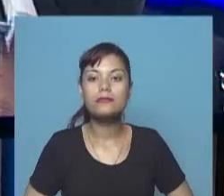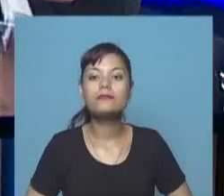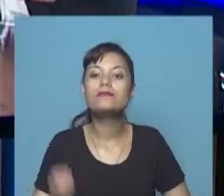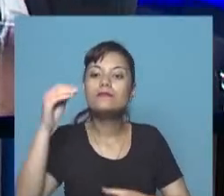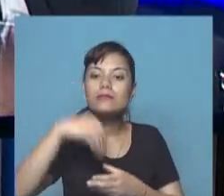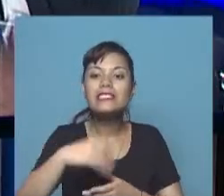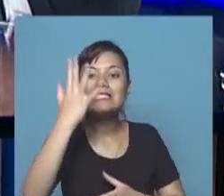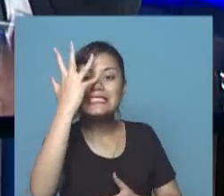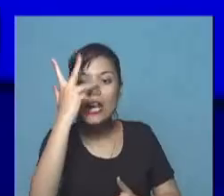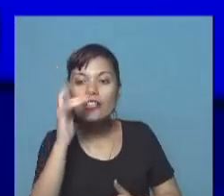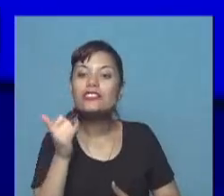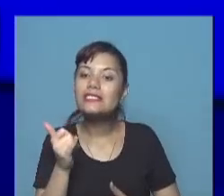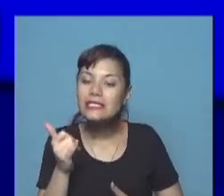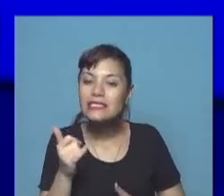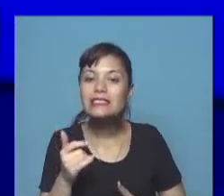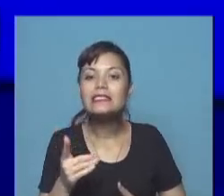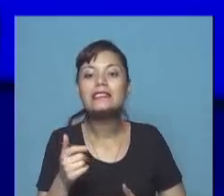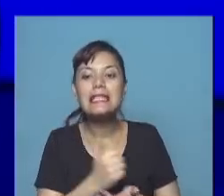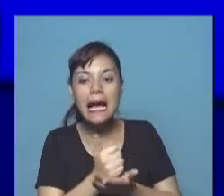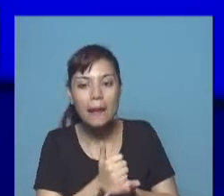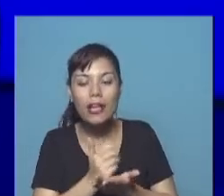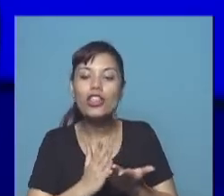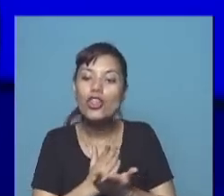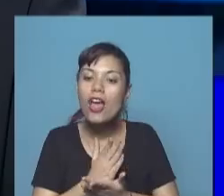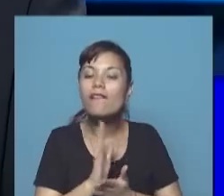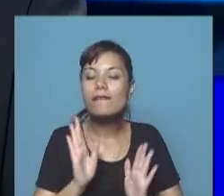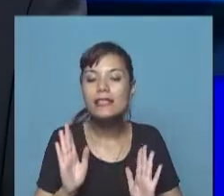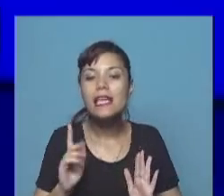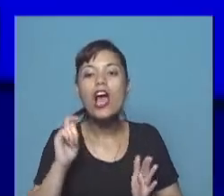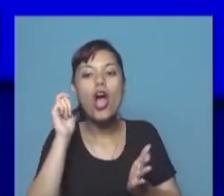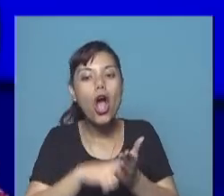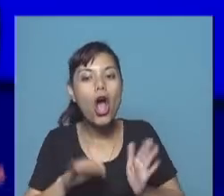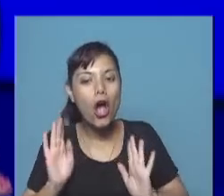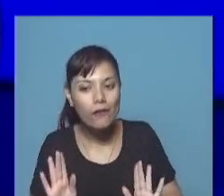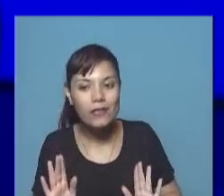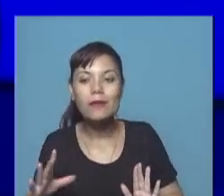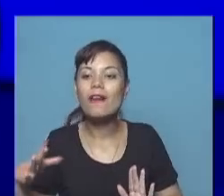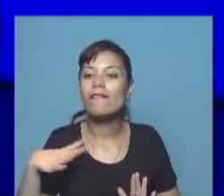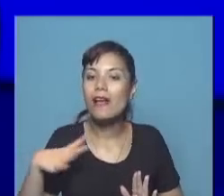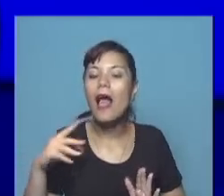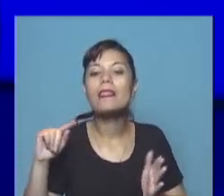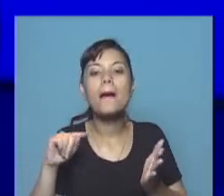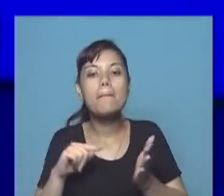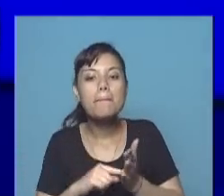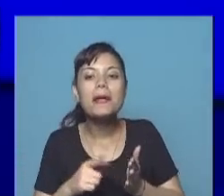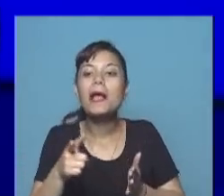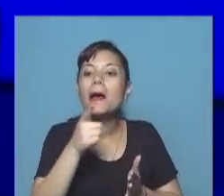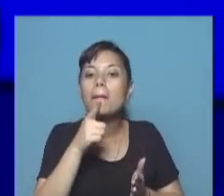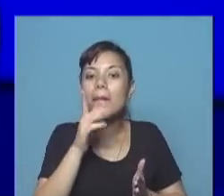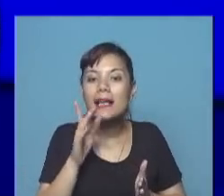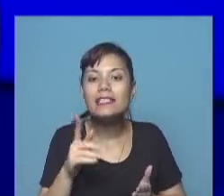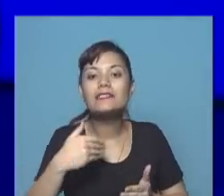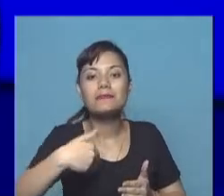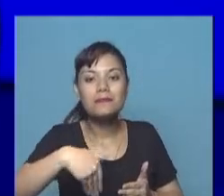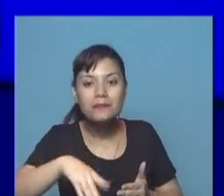Incorporación en San Lorenzo. Sí, hay que esperar todavía algunas horas no, como no para concretado. Que sea confirmado todavía. Pero todo parece indicar que en las